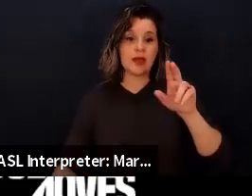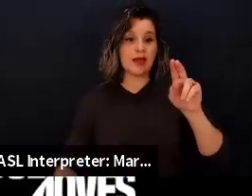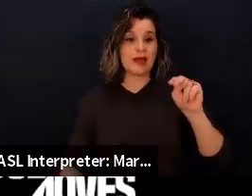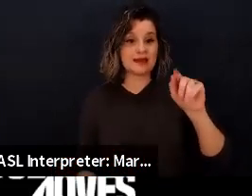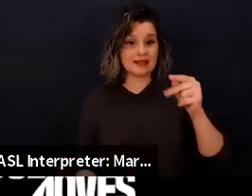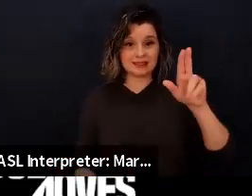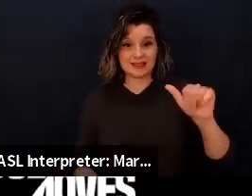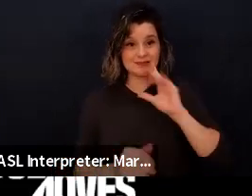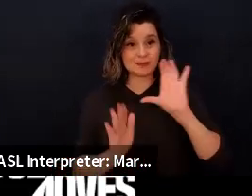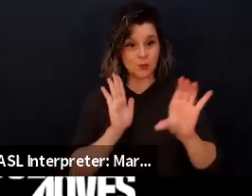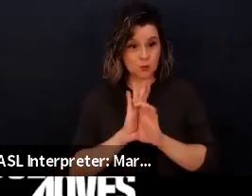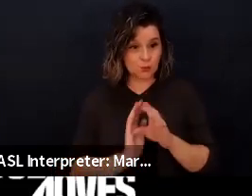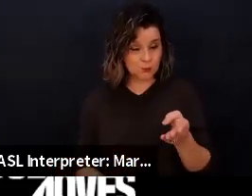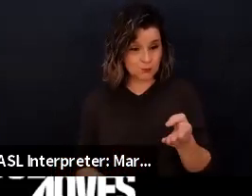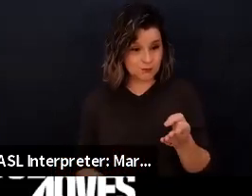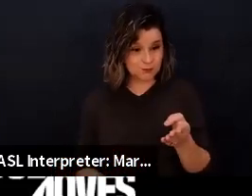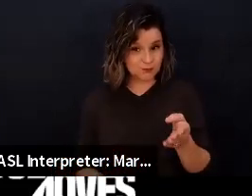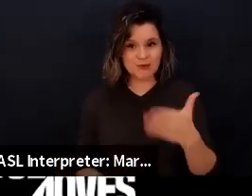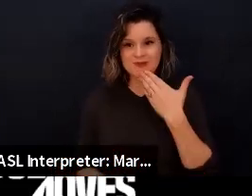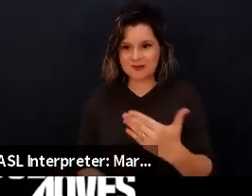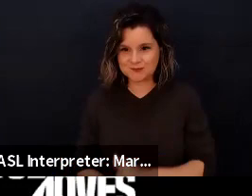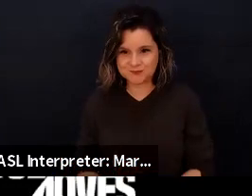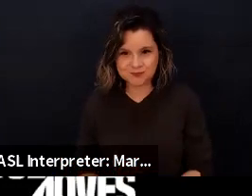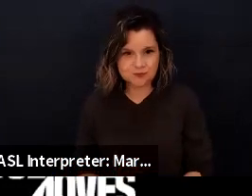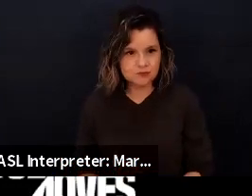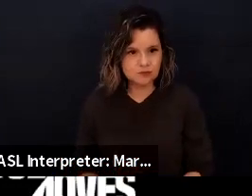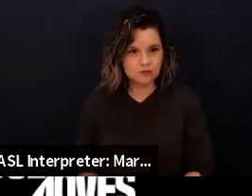el foro. Muchas gracias.